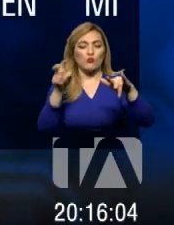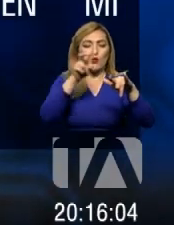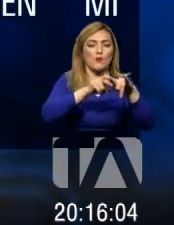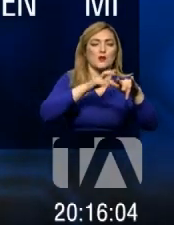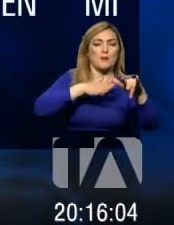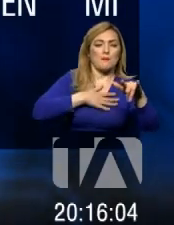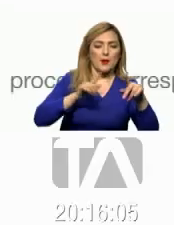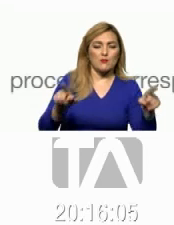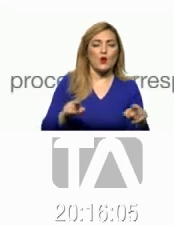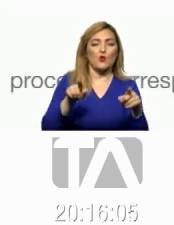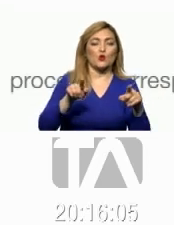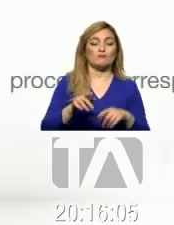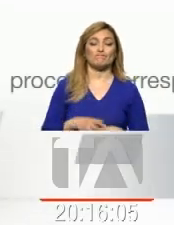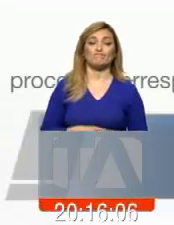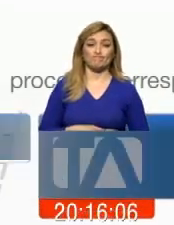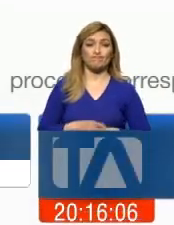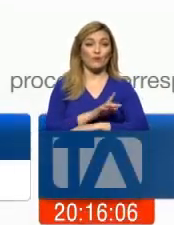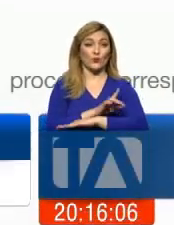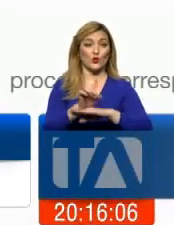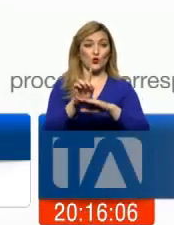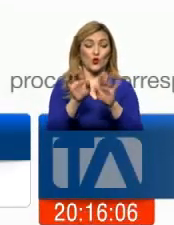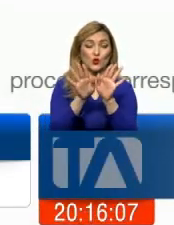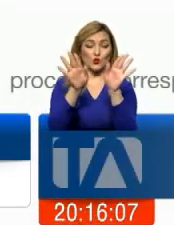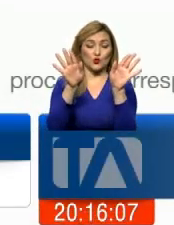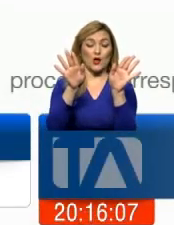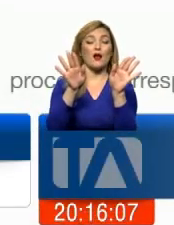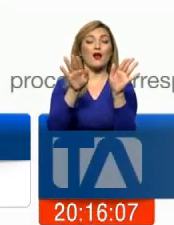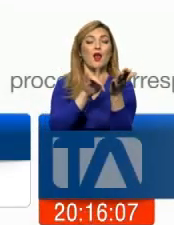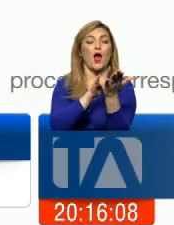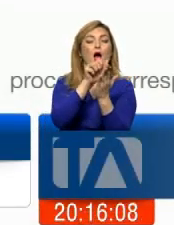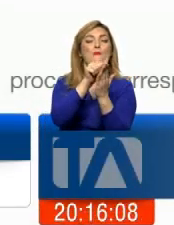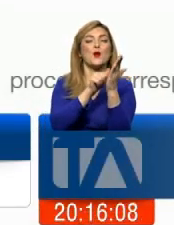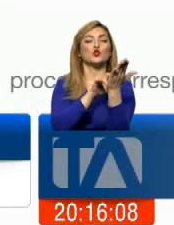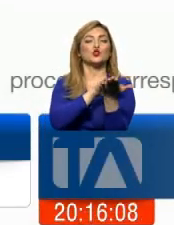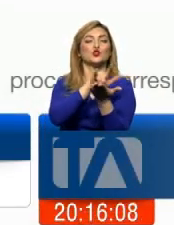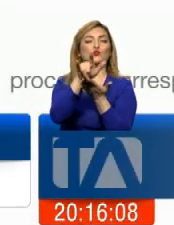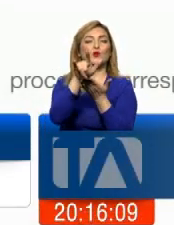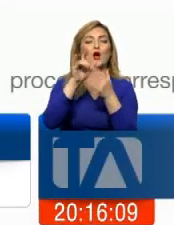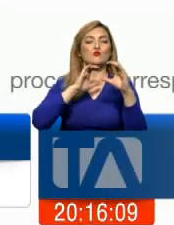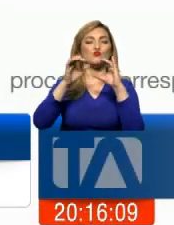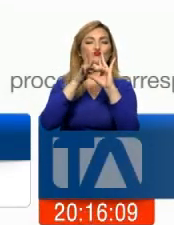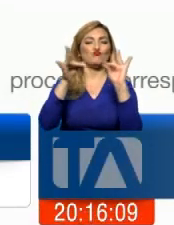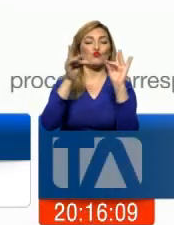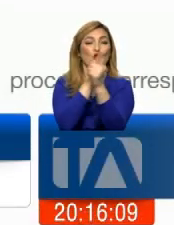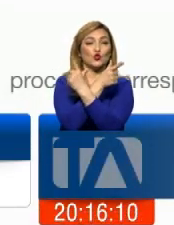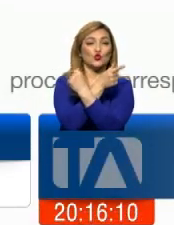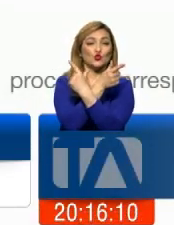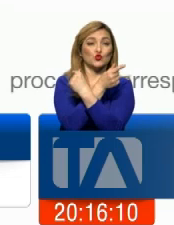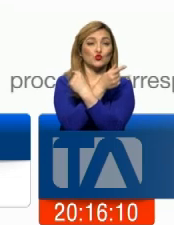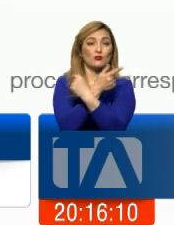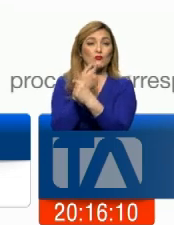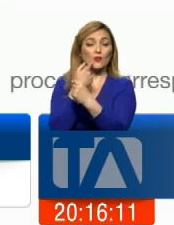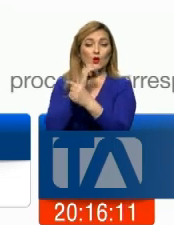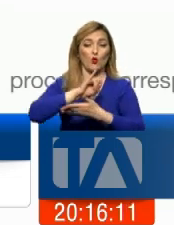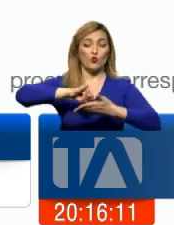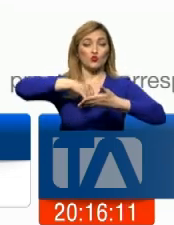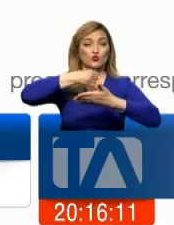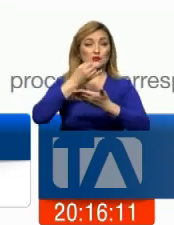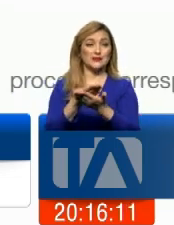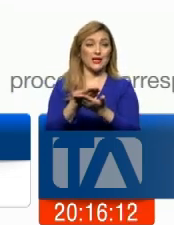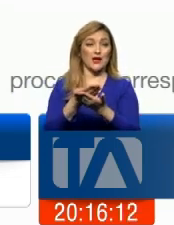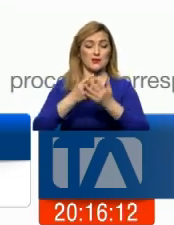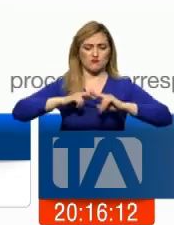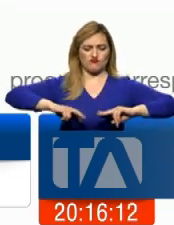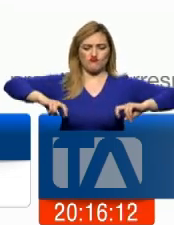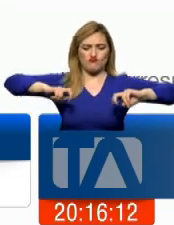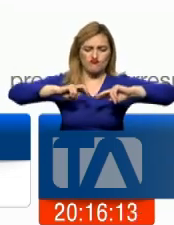avioneta. Por su parte, la Dirección General de Aviación Civil, en un comunicado publicado en su cuenta de Twitter, aseguró que se activó la Junta de Investigación